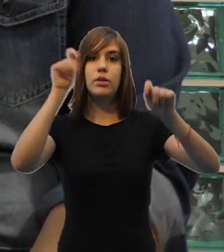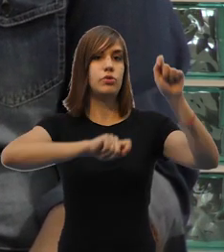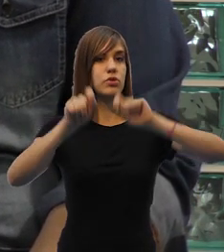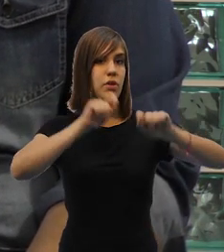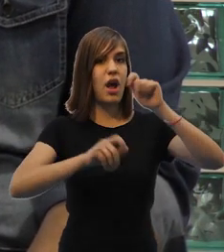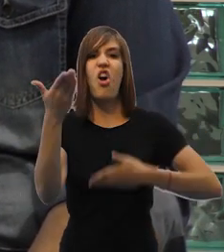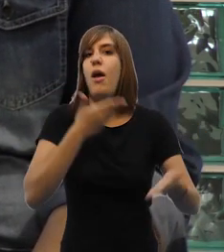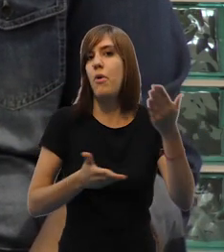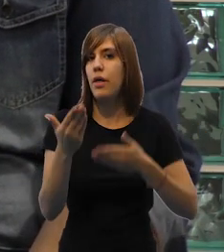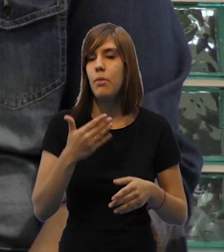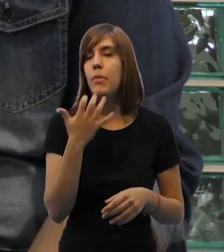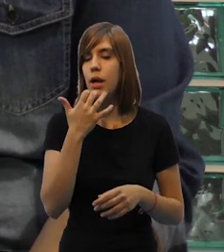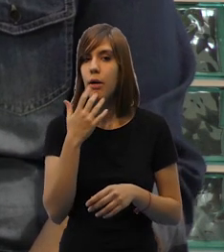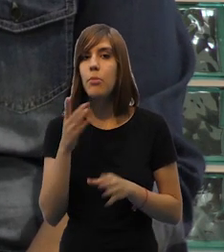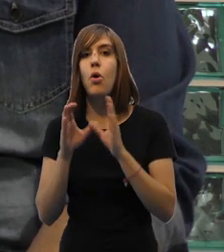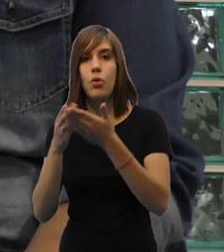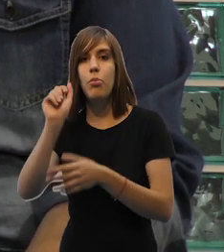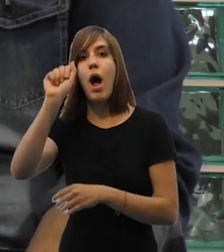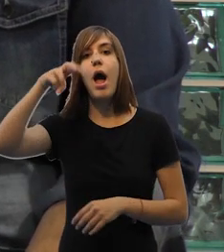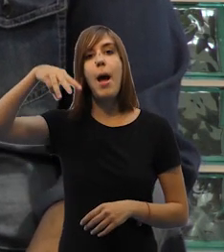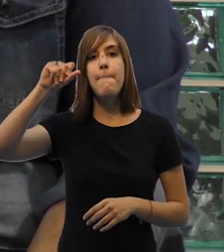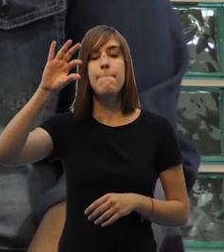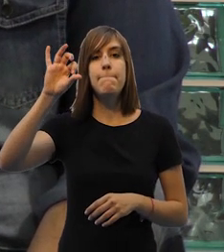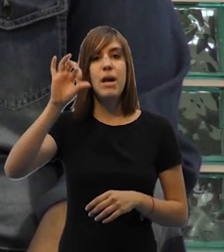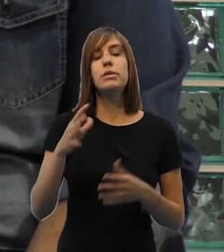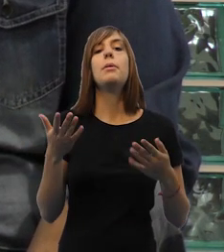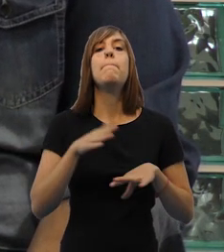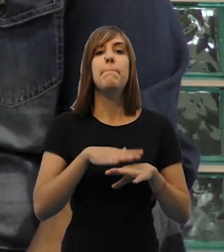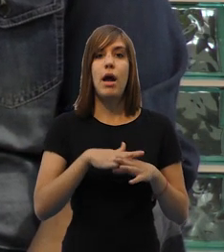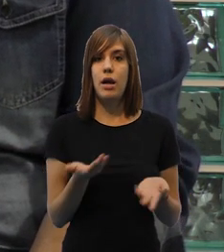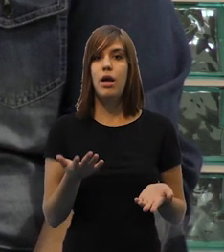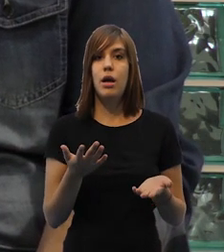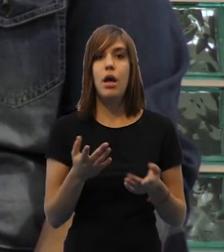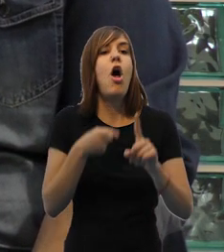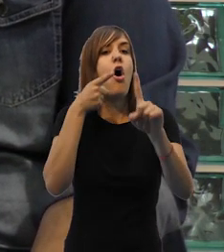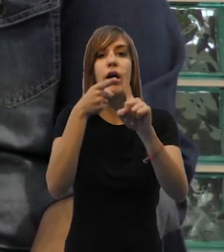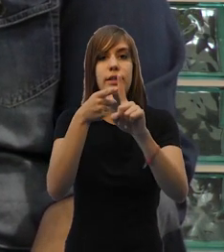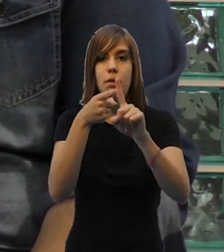asociaciones, como en este caso el Grupo AMAS, para poder desarrollar y llevar a buen puerto pues, el